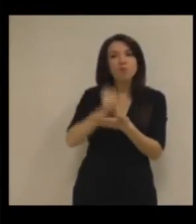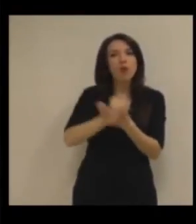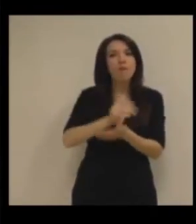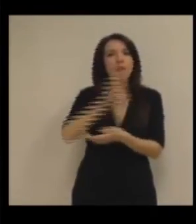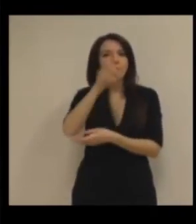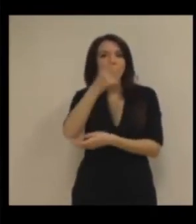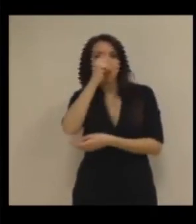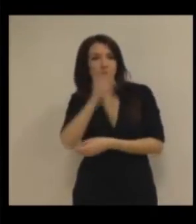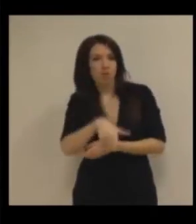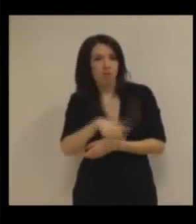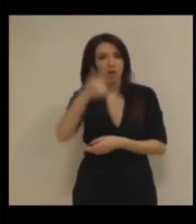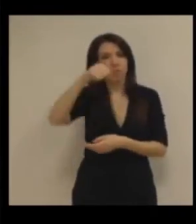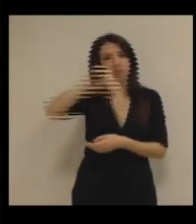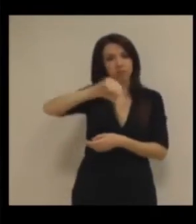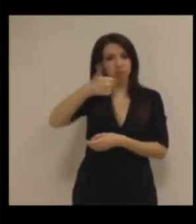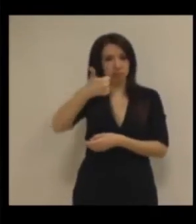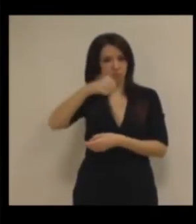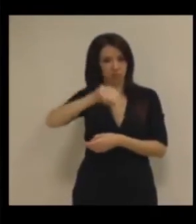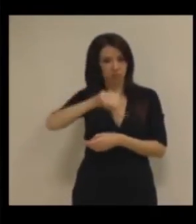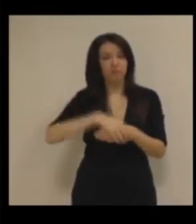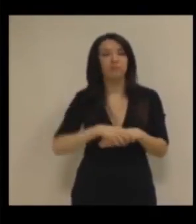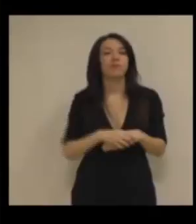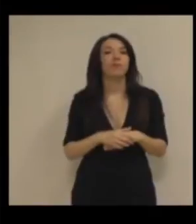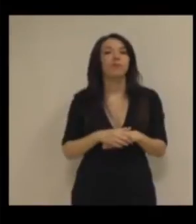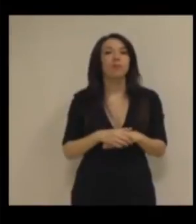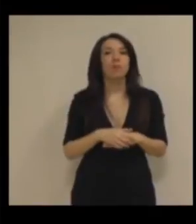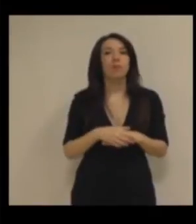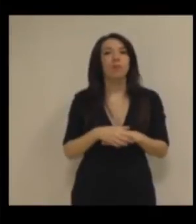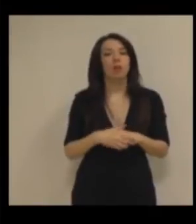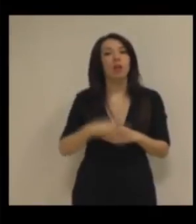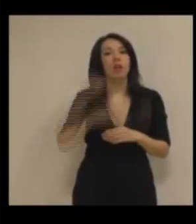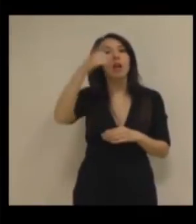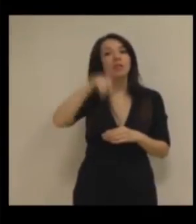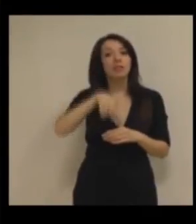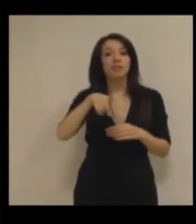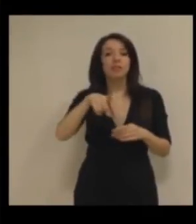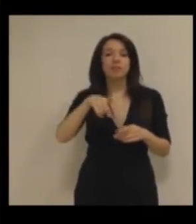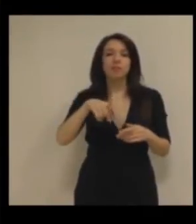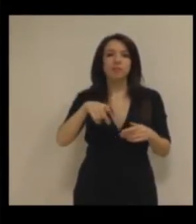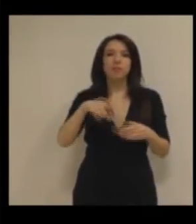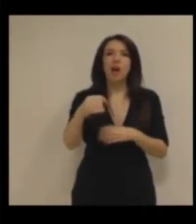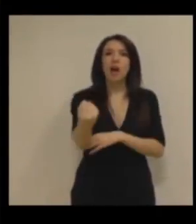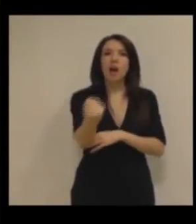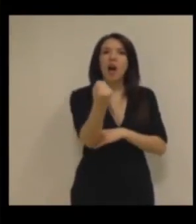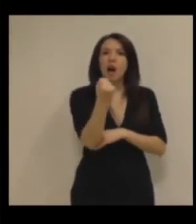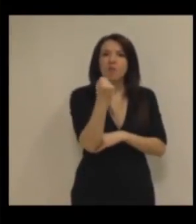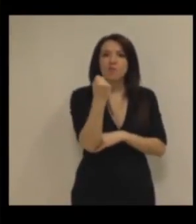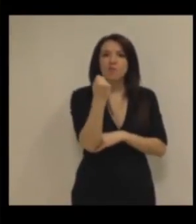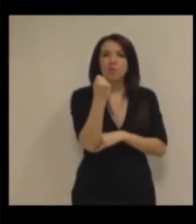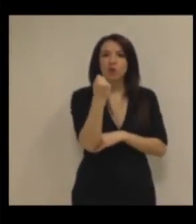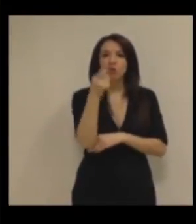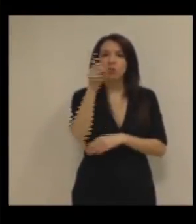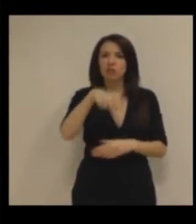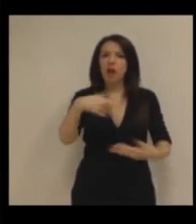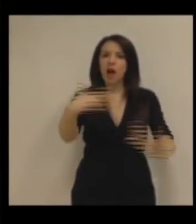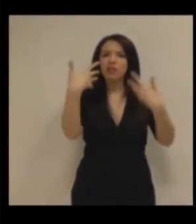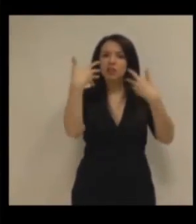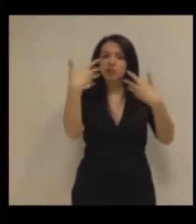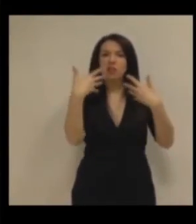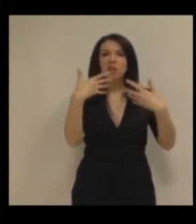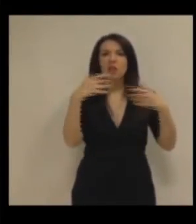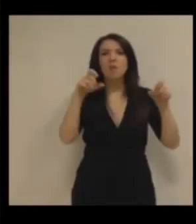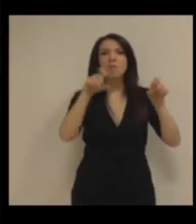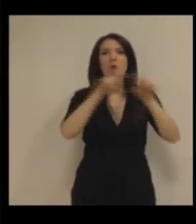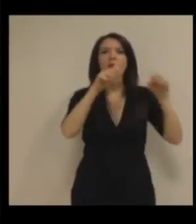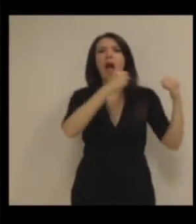validación. También hemos contado con el apoyo y asesoramiento de las